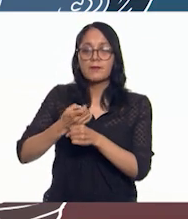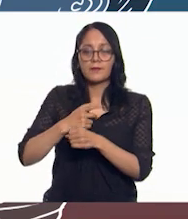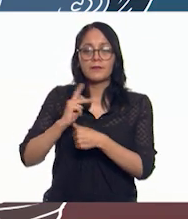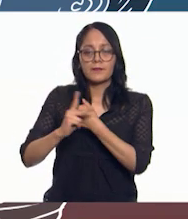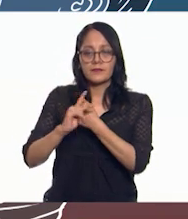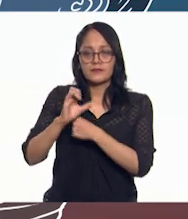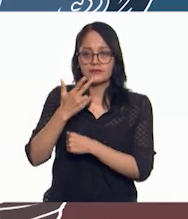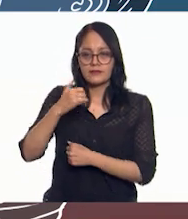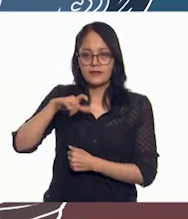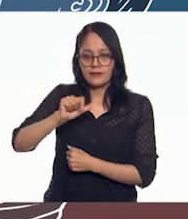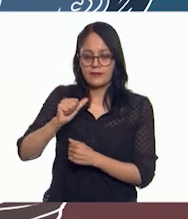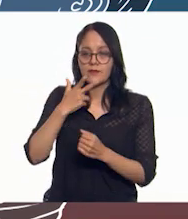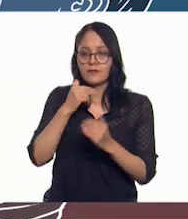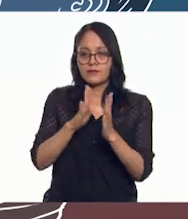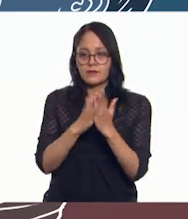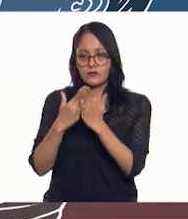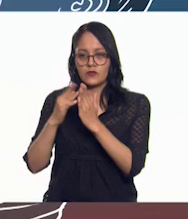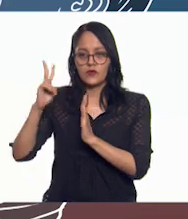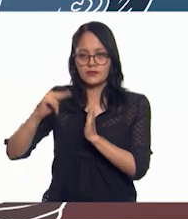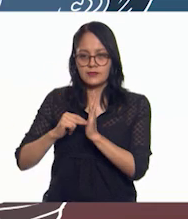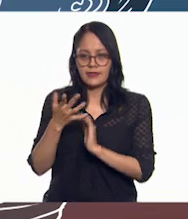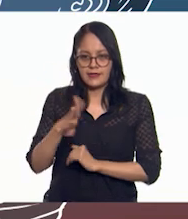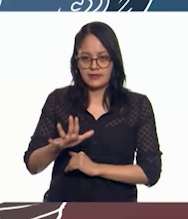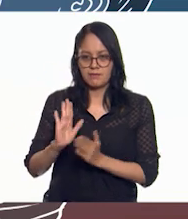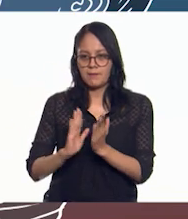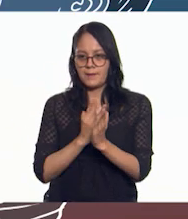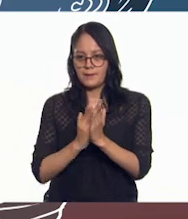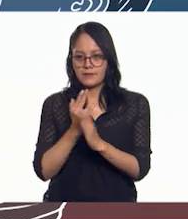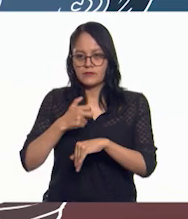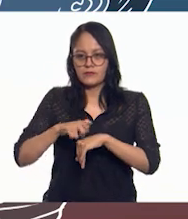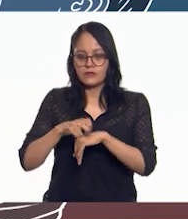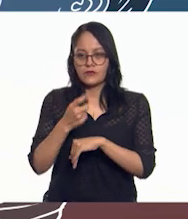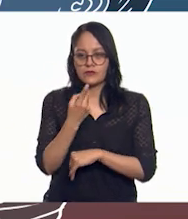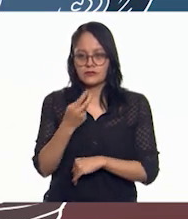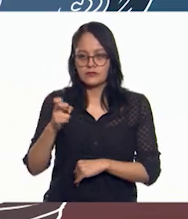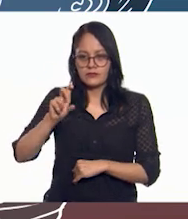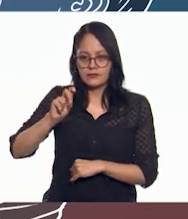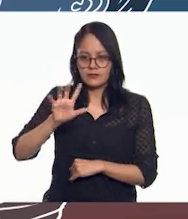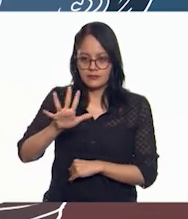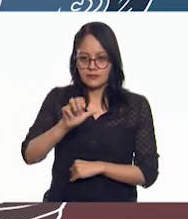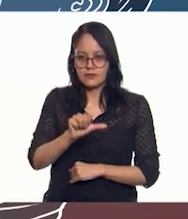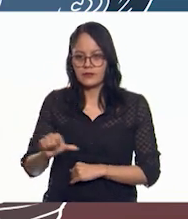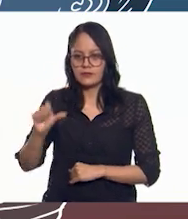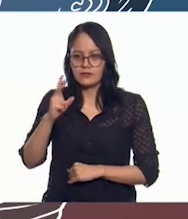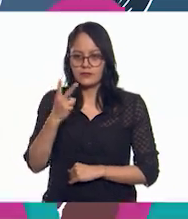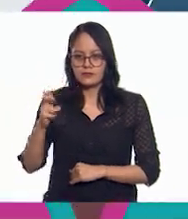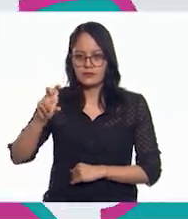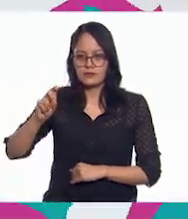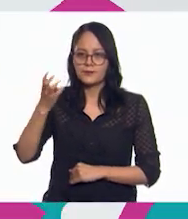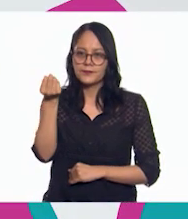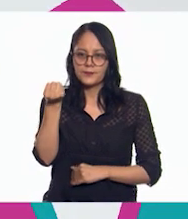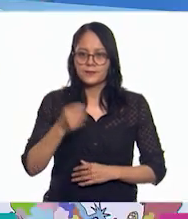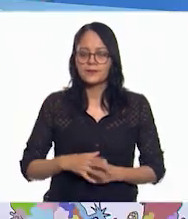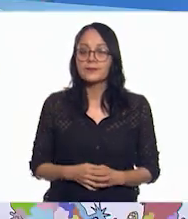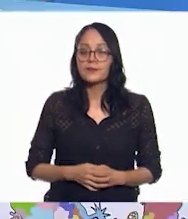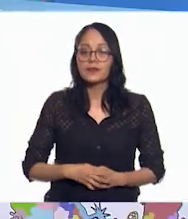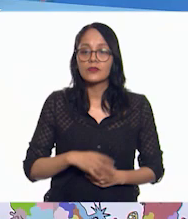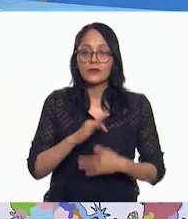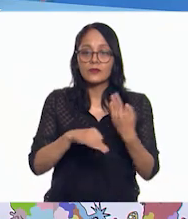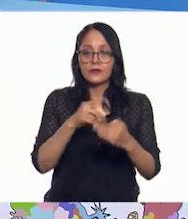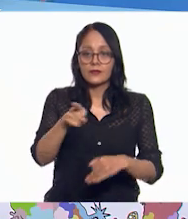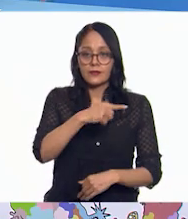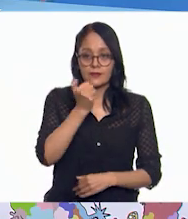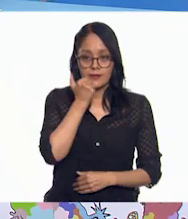Pehuen, Editores, 2010, página 235 a la 239. Estudiantes en